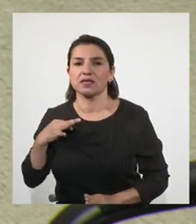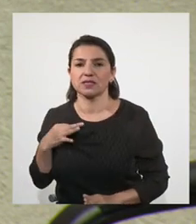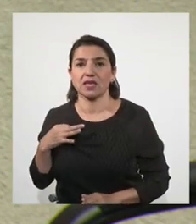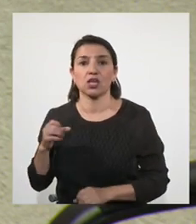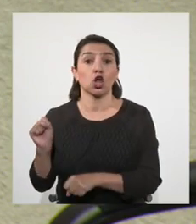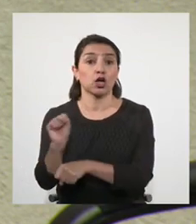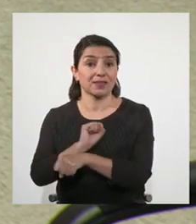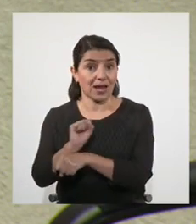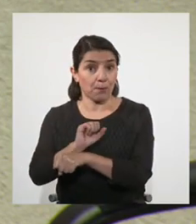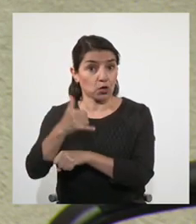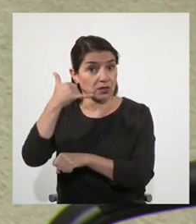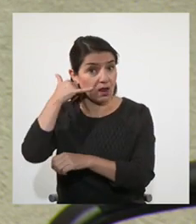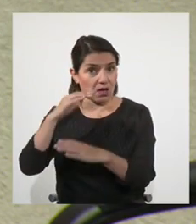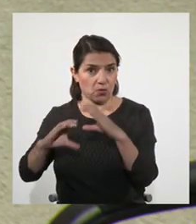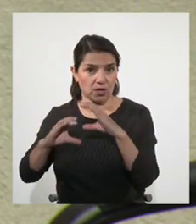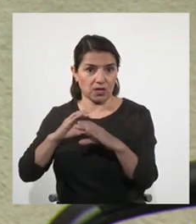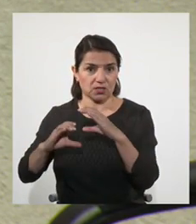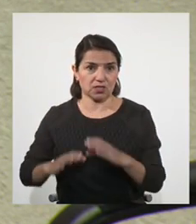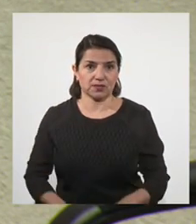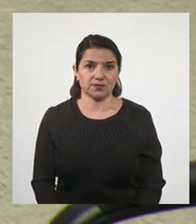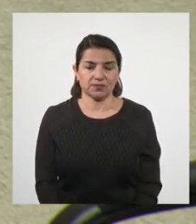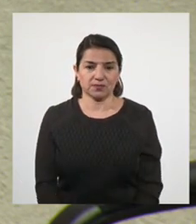y Telecomunicaciones.